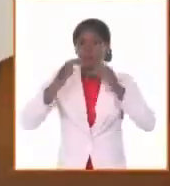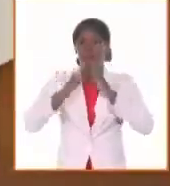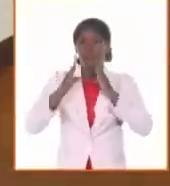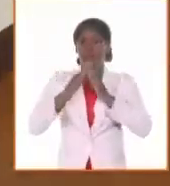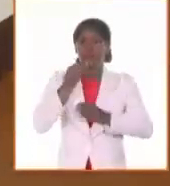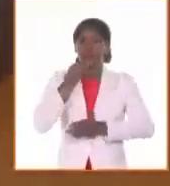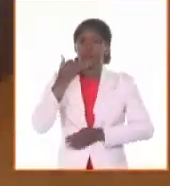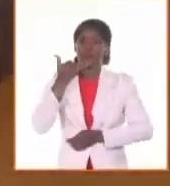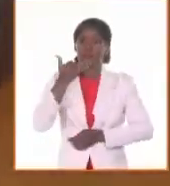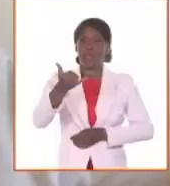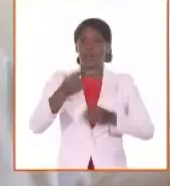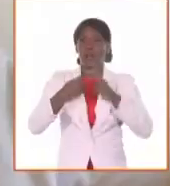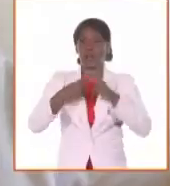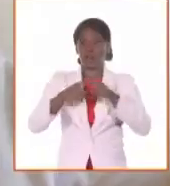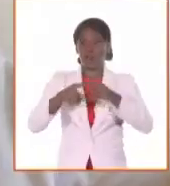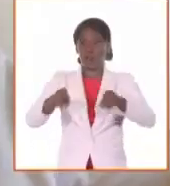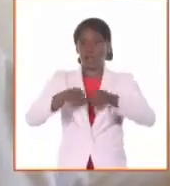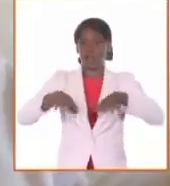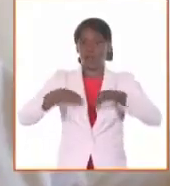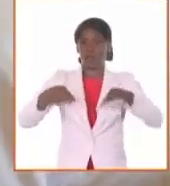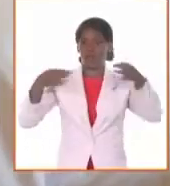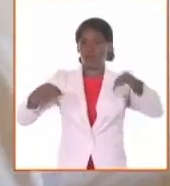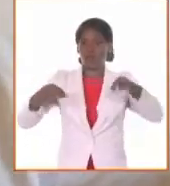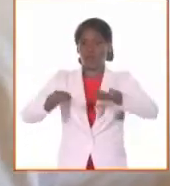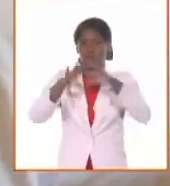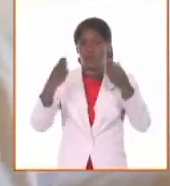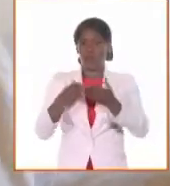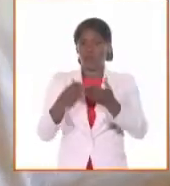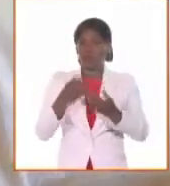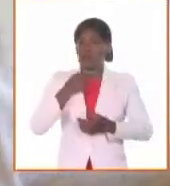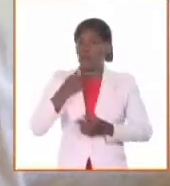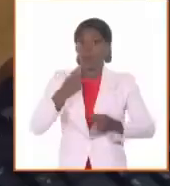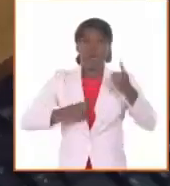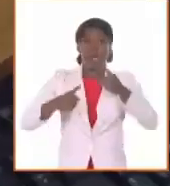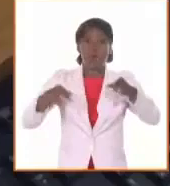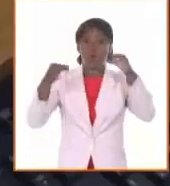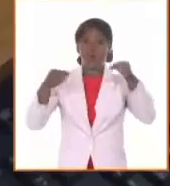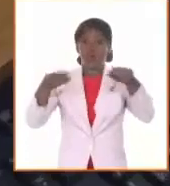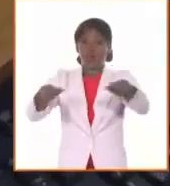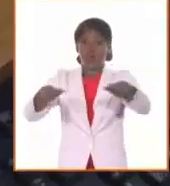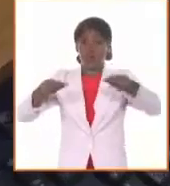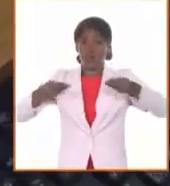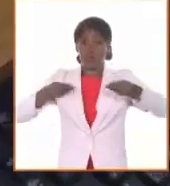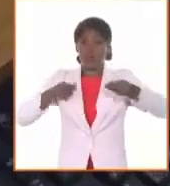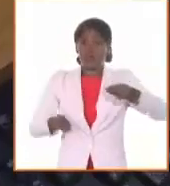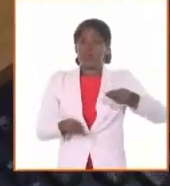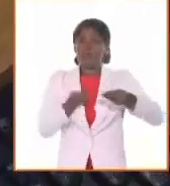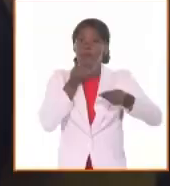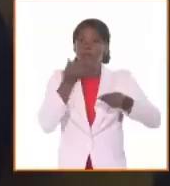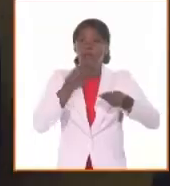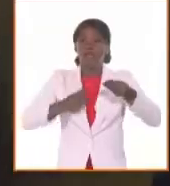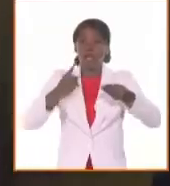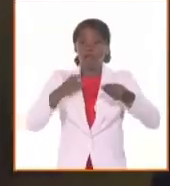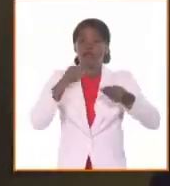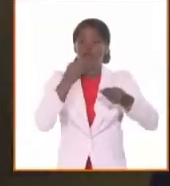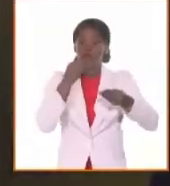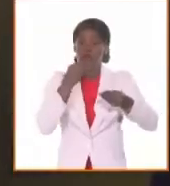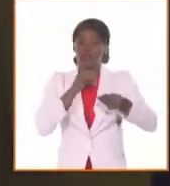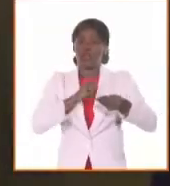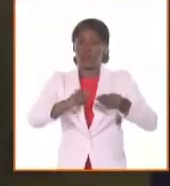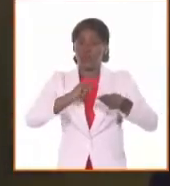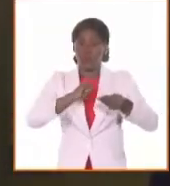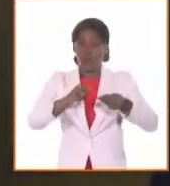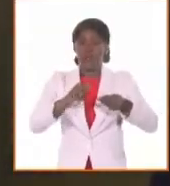de los documentos emitidos de manera que se reduzcan errores a subsanar y el cumplimiento de los términos en los diferentes trámites